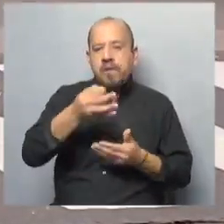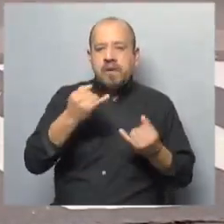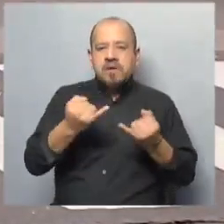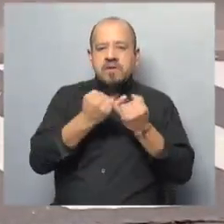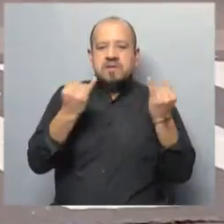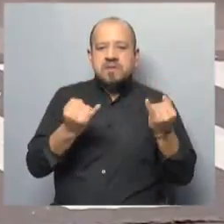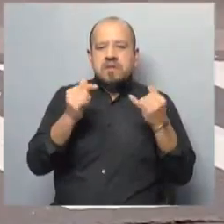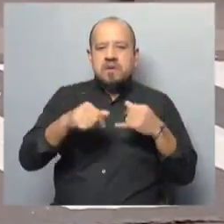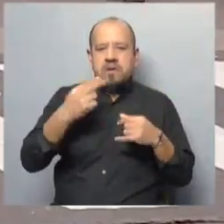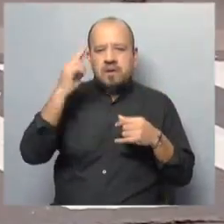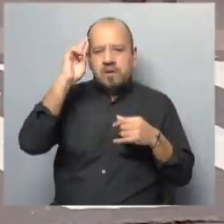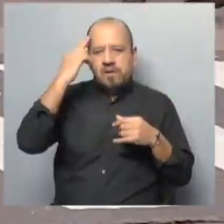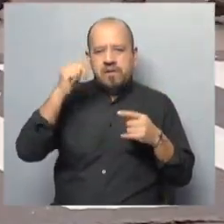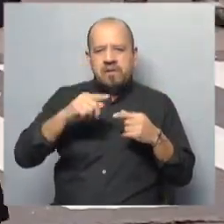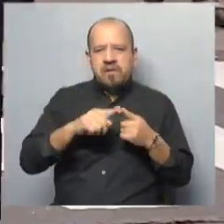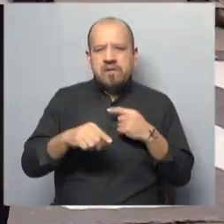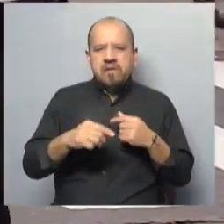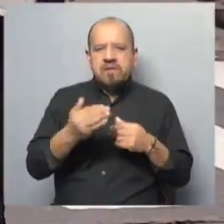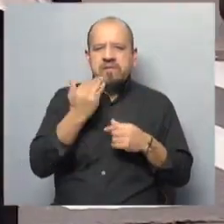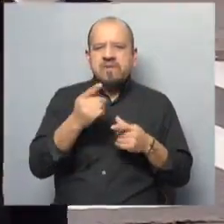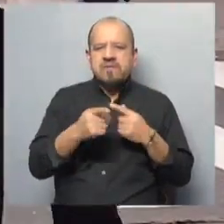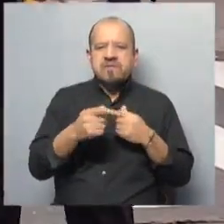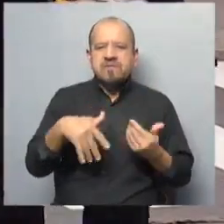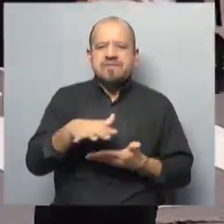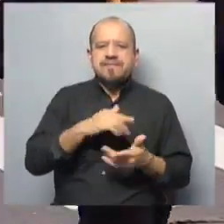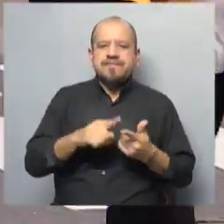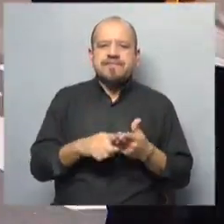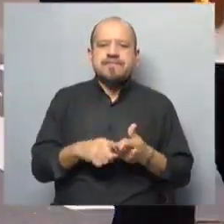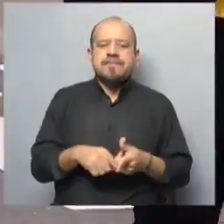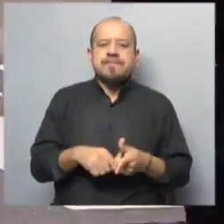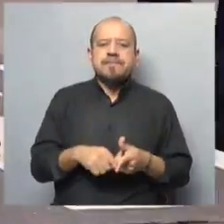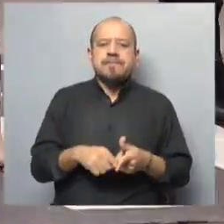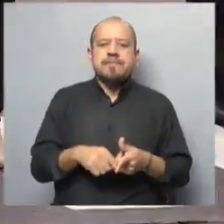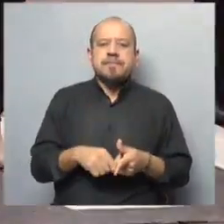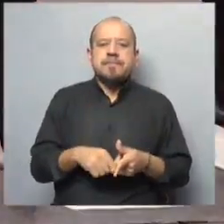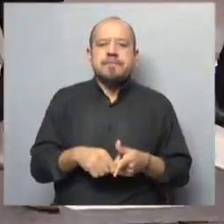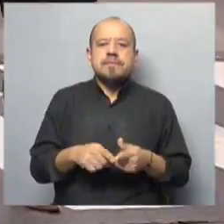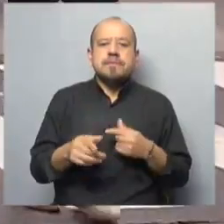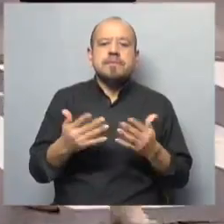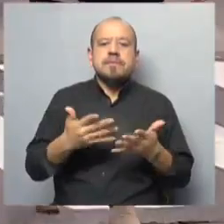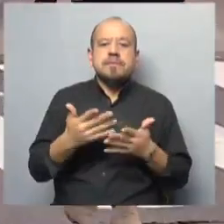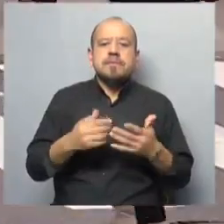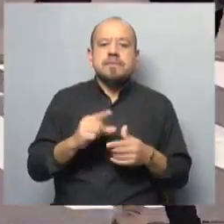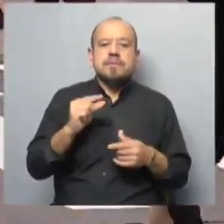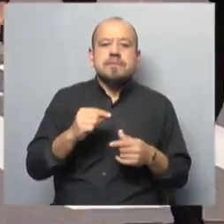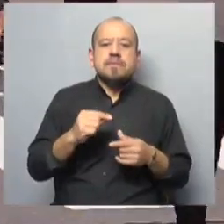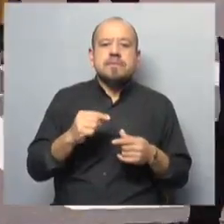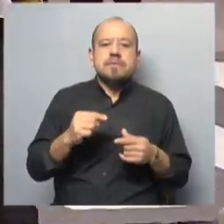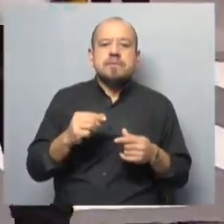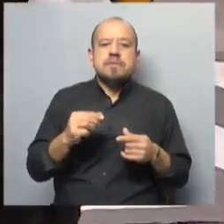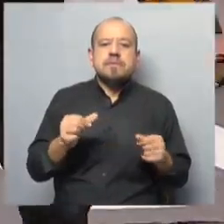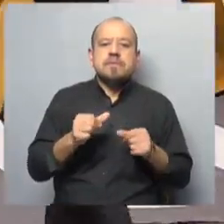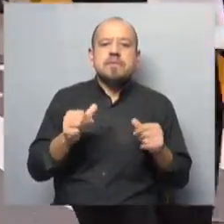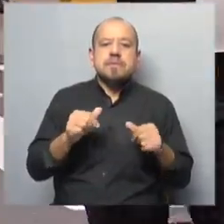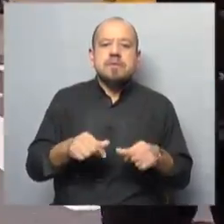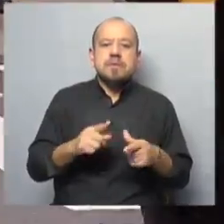de nuestro país, sobre enfrente a la plaza, pegado a la catedral de la ciudad. En minutos vamos a estar ampliando sobre todo lo que pasó